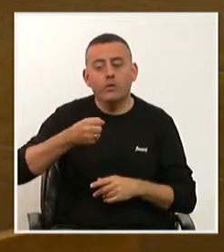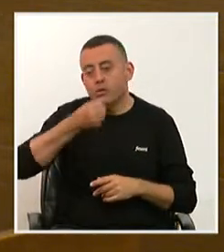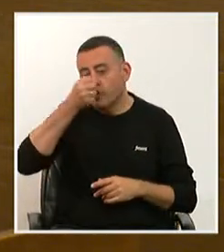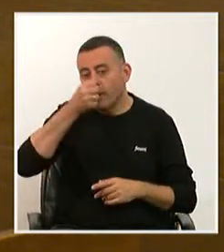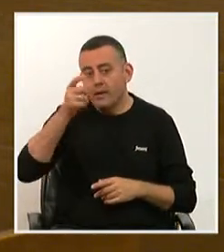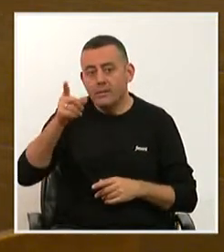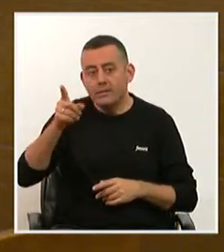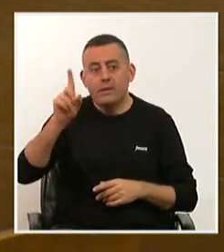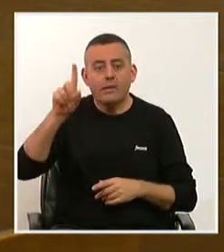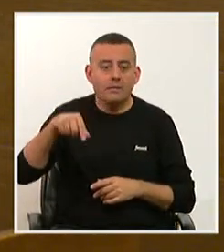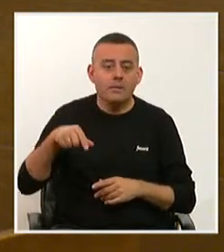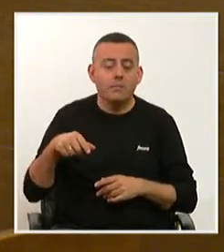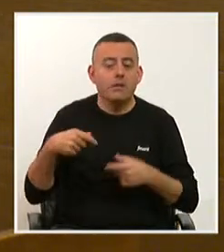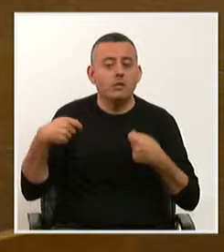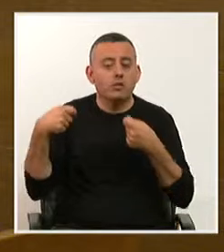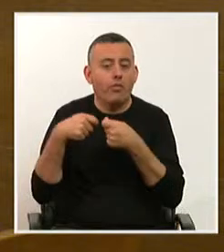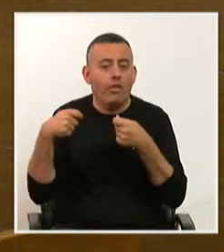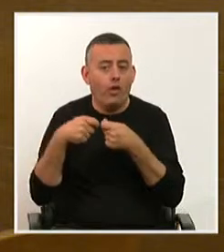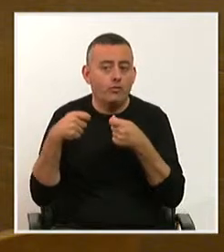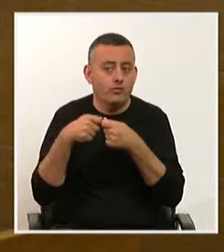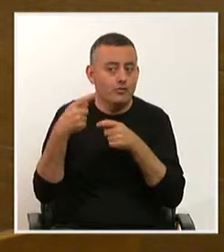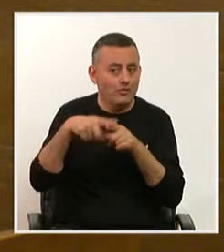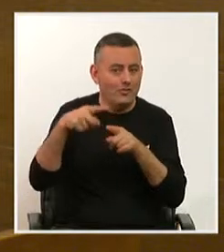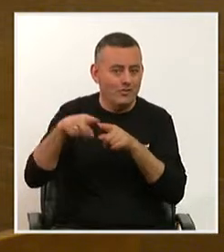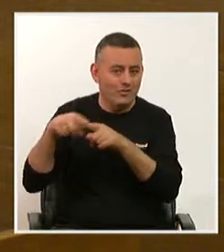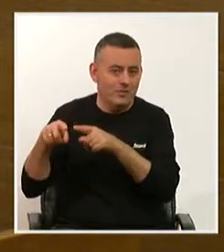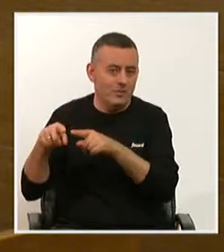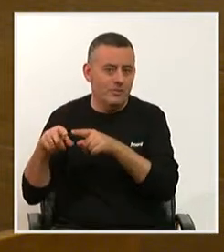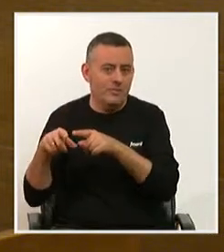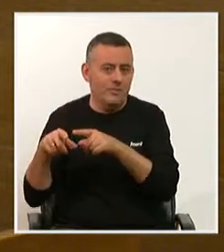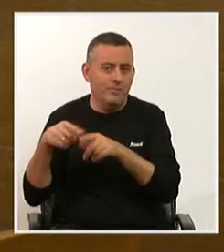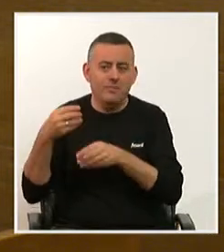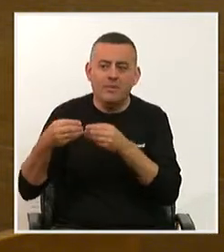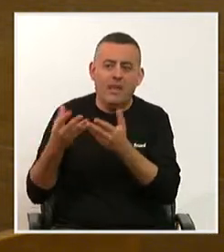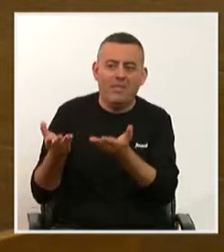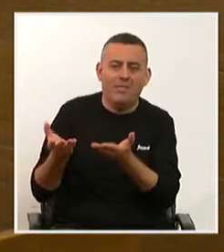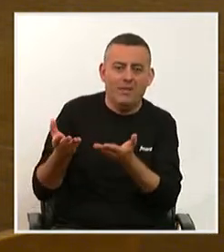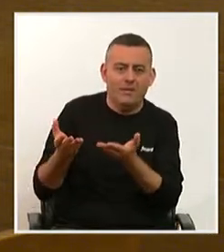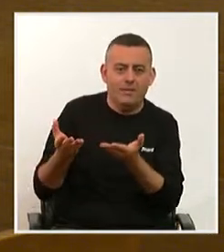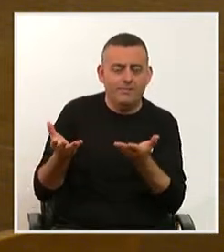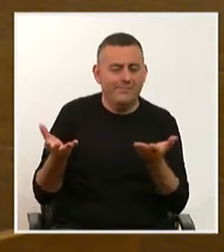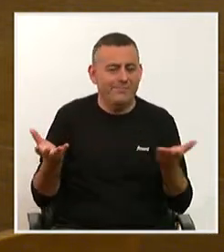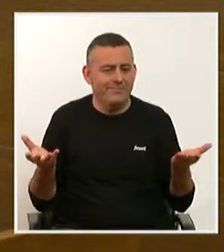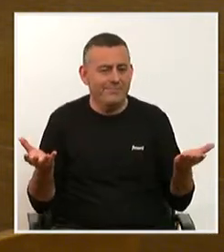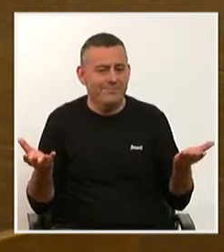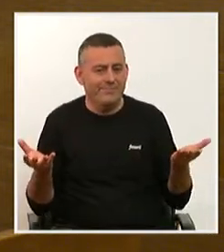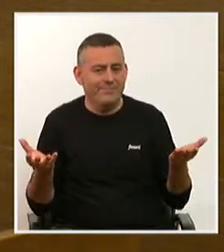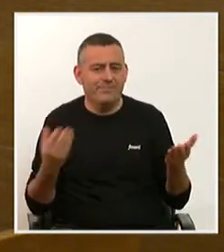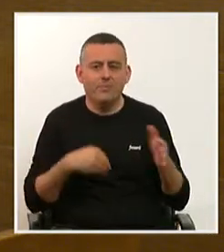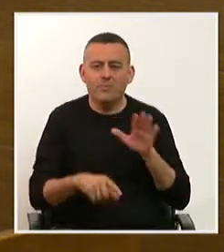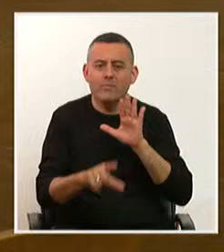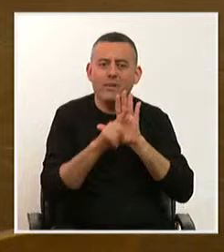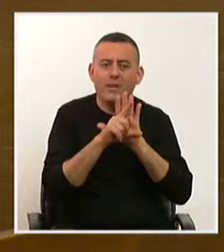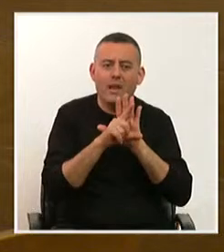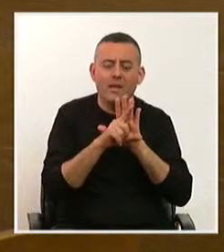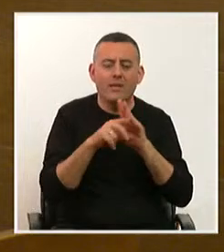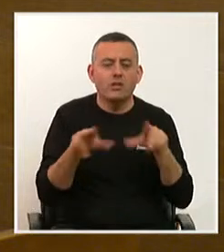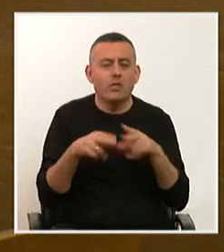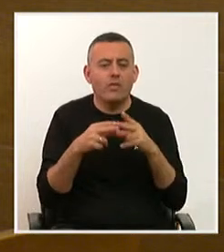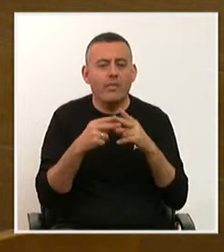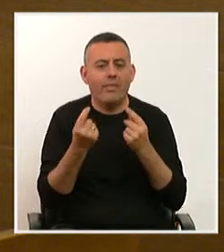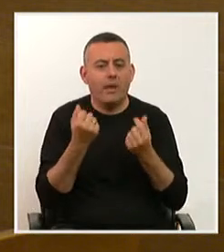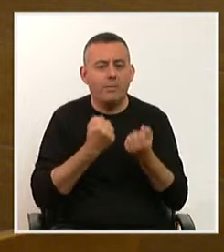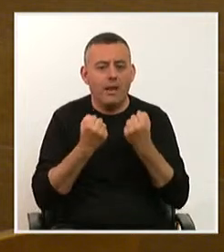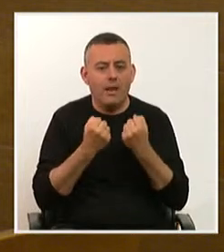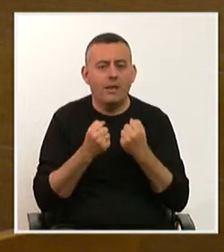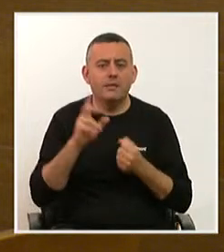sus exóticos socios creo que por encima del debate de legislaciones la ley de sociedad de capitales